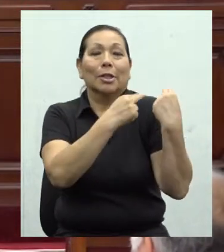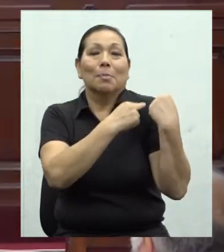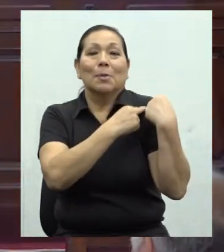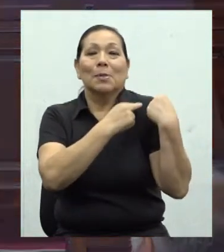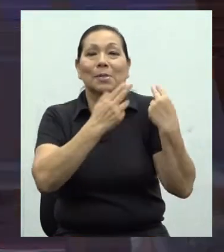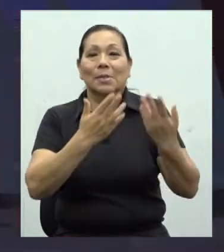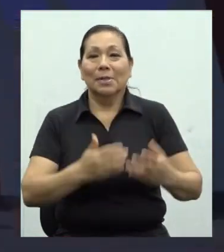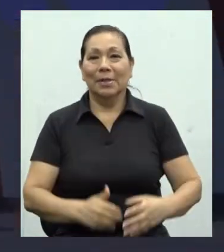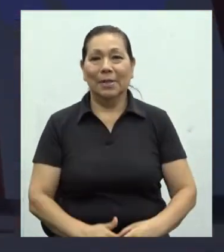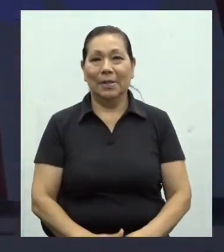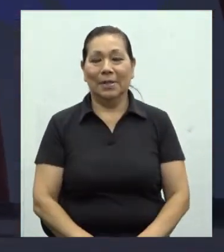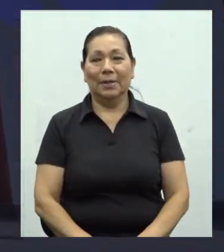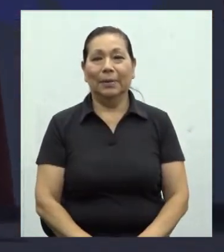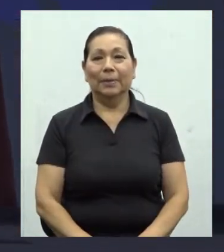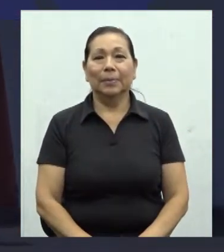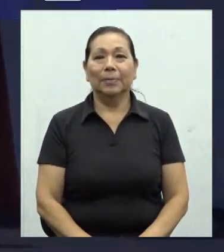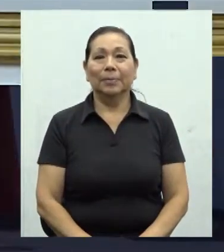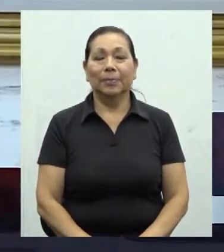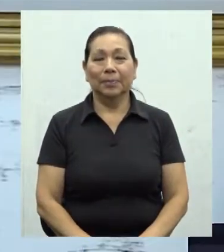responsabilidad.